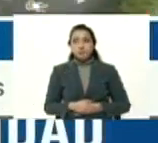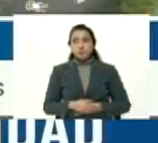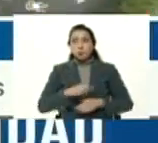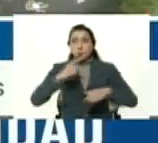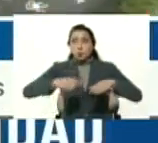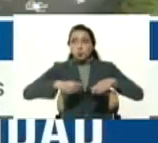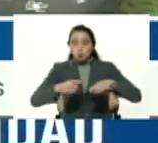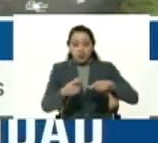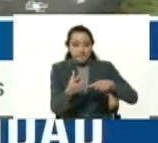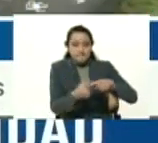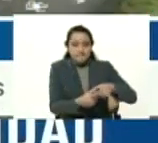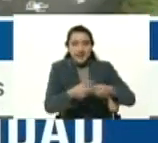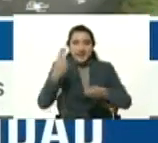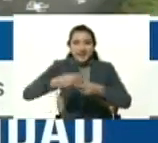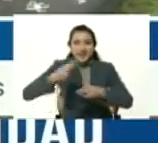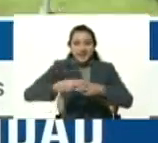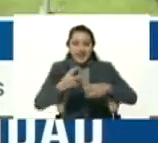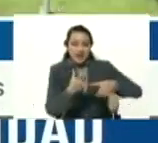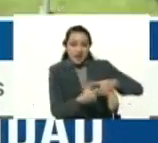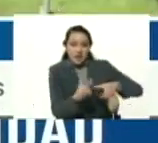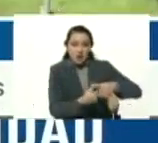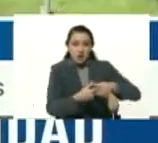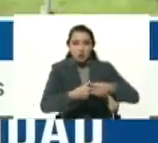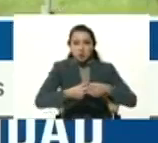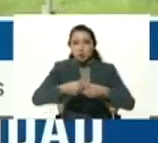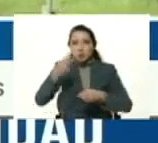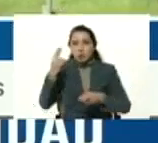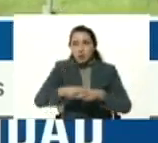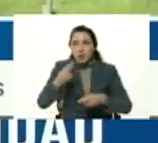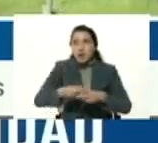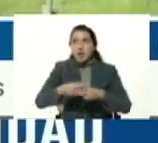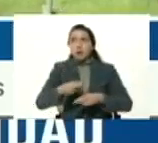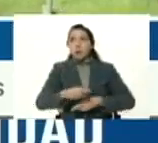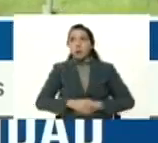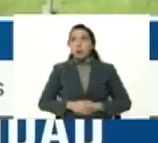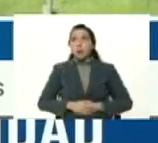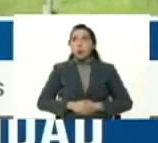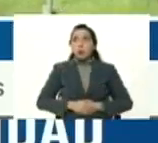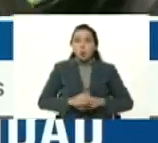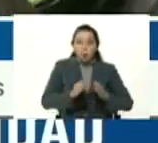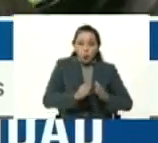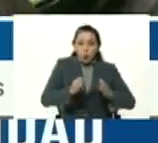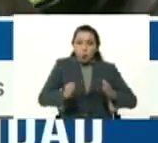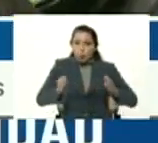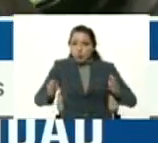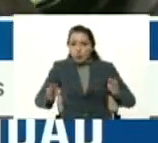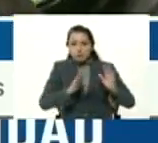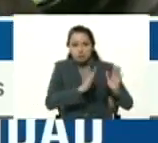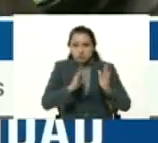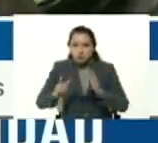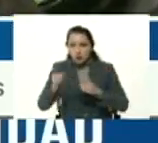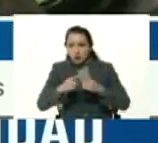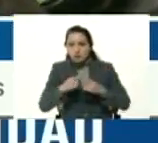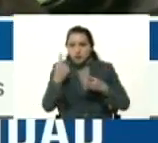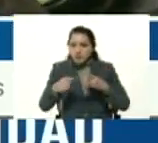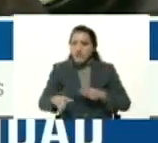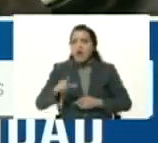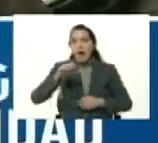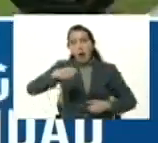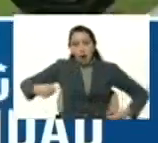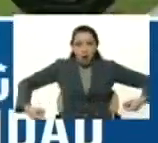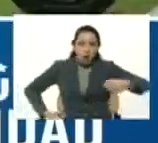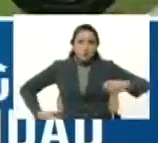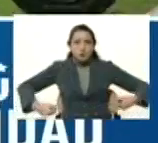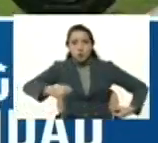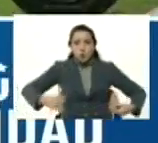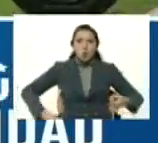¿verdad? Sí. Desde los rines más pequeños. Sí, correcto. Hasta rines ya considerables de camión, ¿verdad? Correcto.